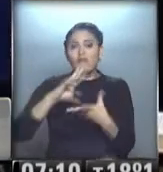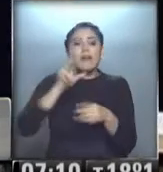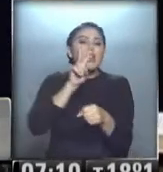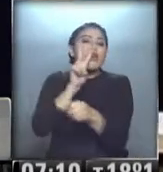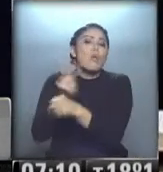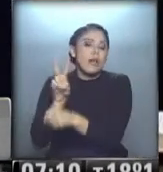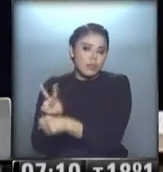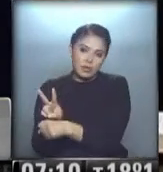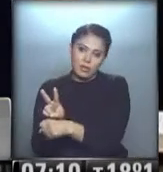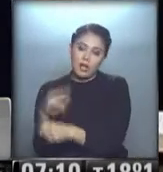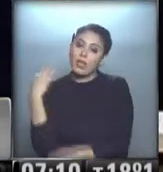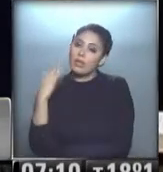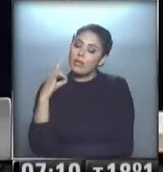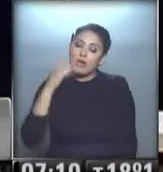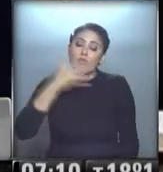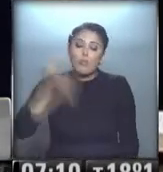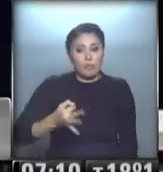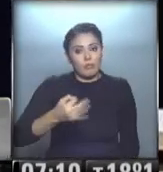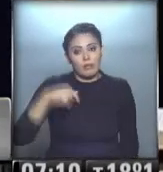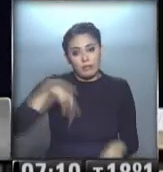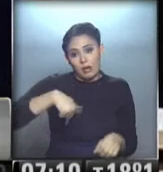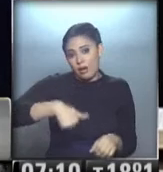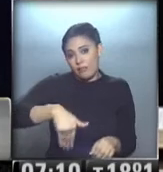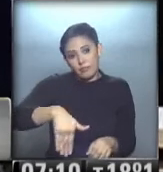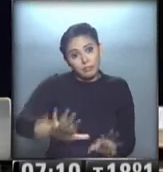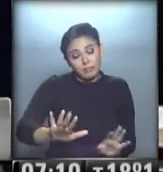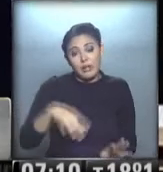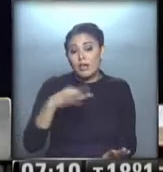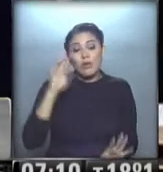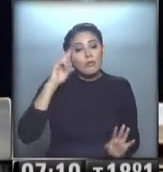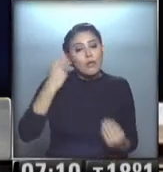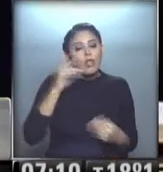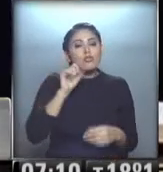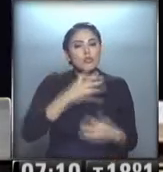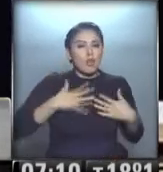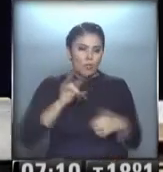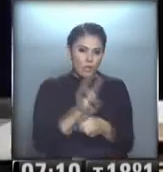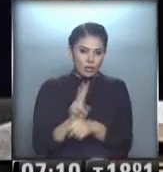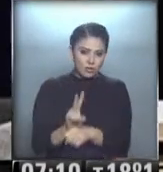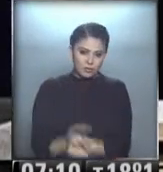la presidenta tiene todavía durante un tiempito más que realizar para cuidar su salud.